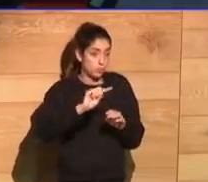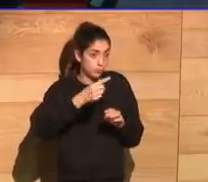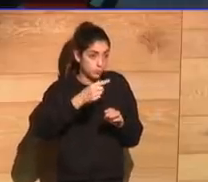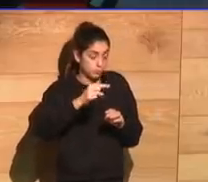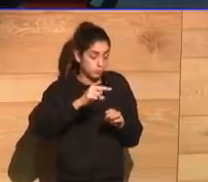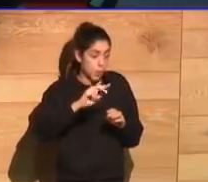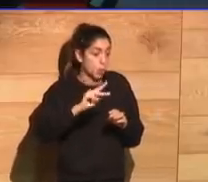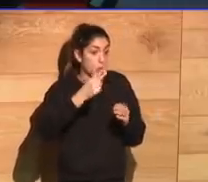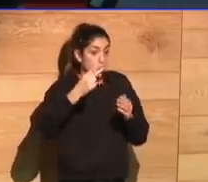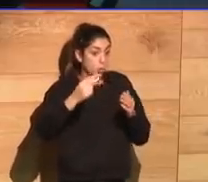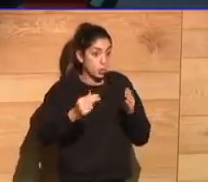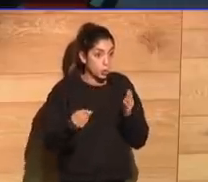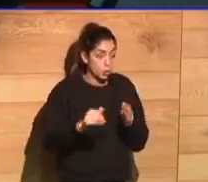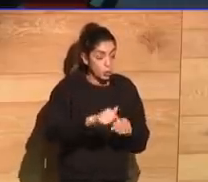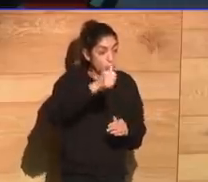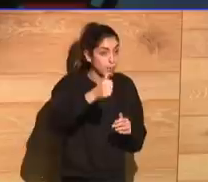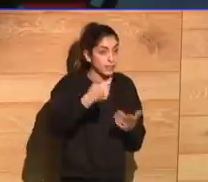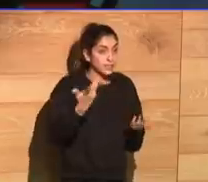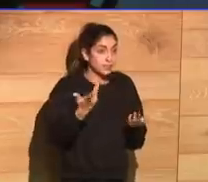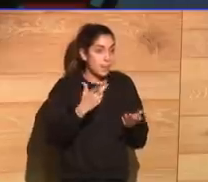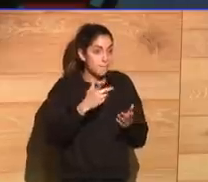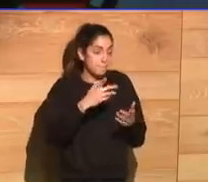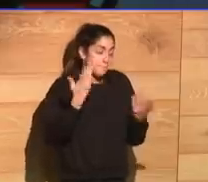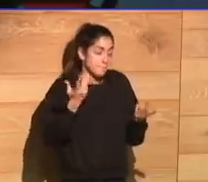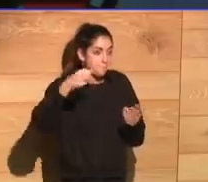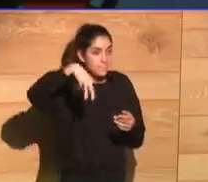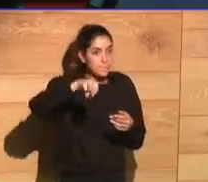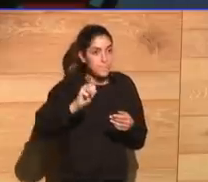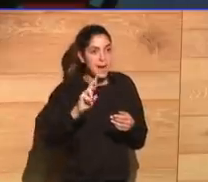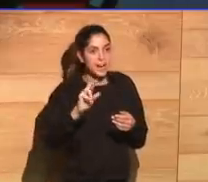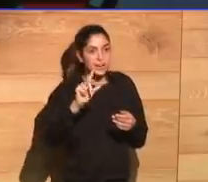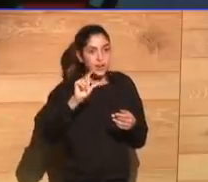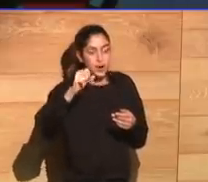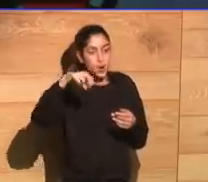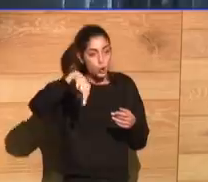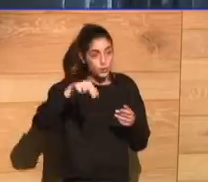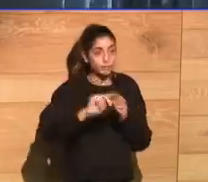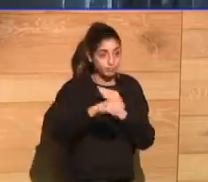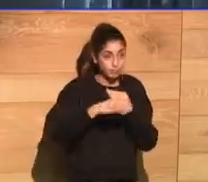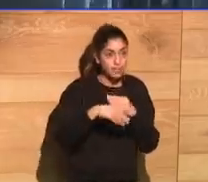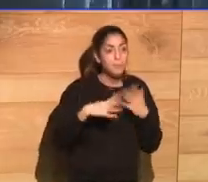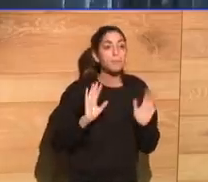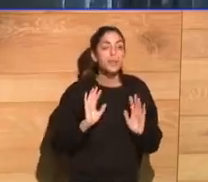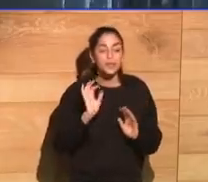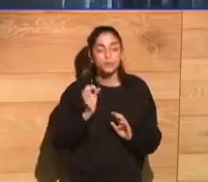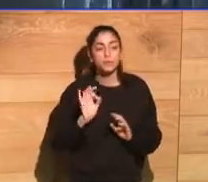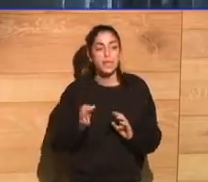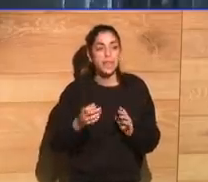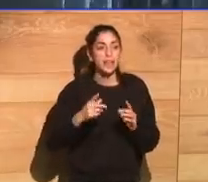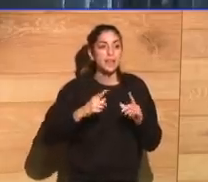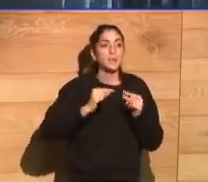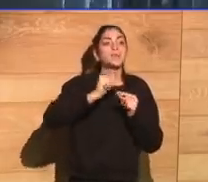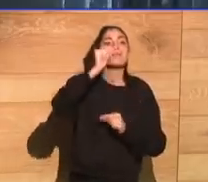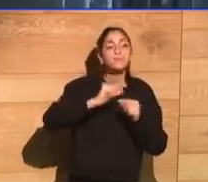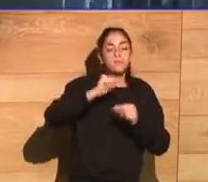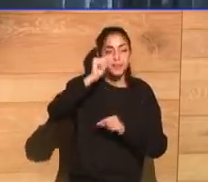en el 1 ya, ¿no? Sí. Todo lo que pero, se diga del 1 sí, es el 2. Claro, ahora hablaremos de eso, Rodrigo, claro. Sí que estaría bien que de verdad dieras la medida de Marlon